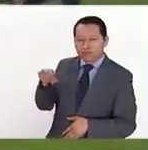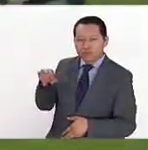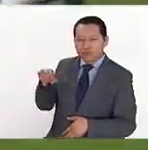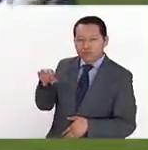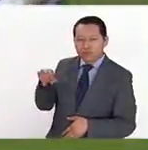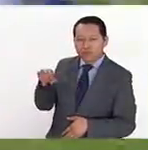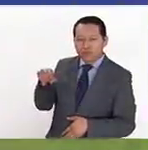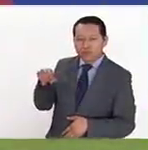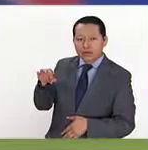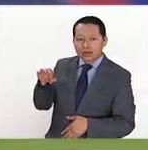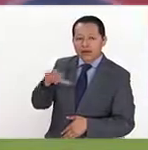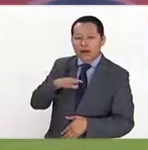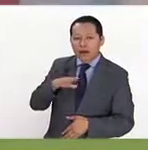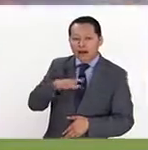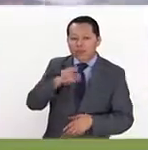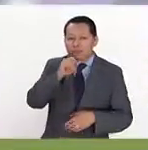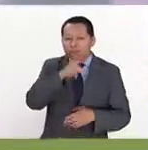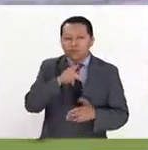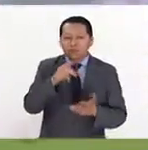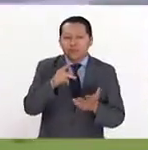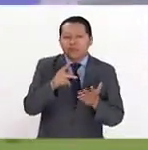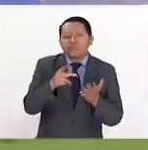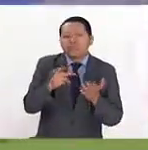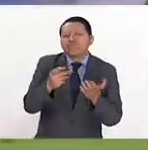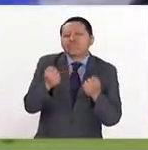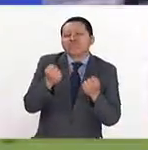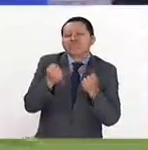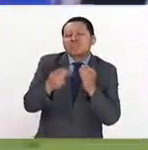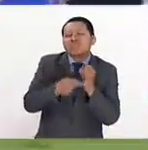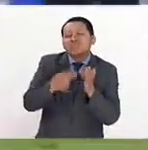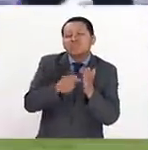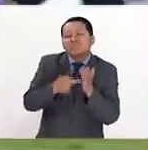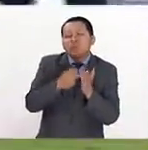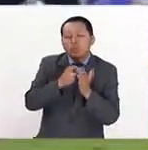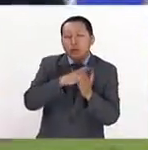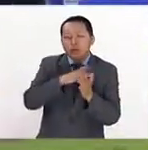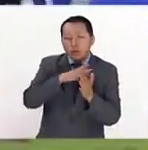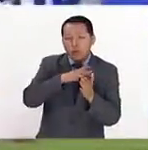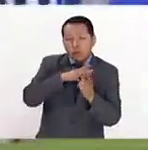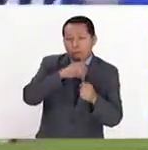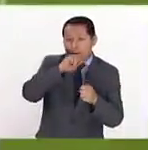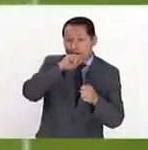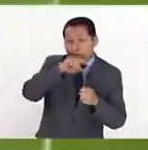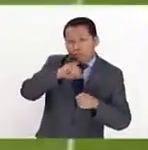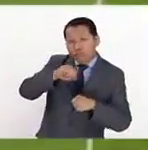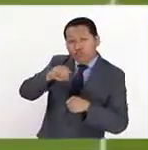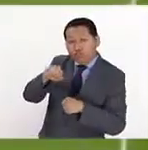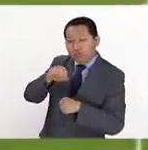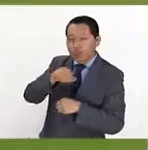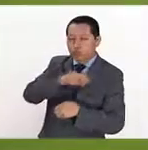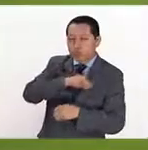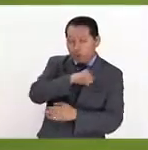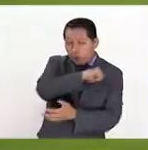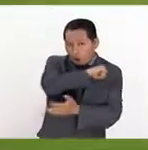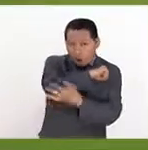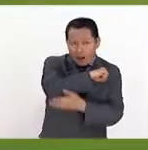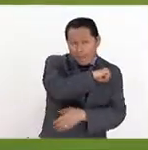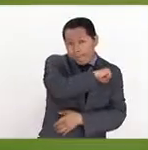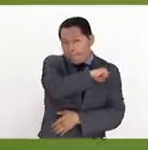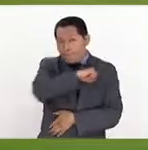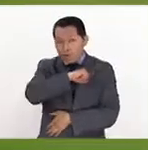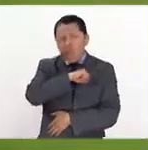está la jugada. ¿Cuántas jugadas hay de este tipo al momento de que gira un jugador? No hay un codazo como tal, es